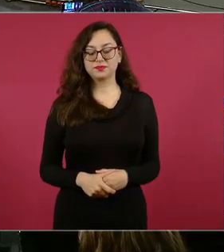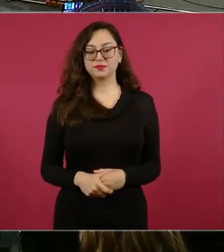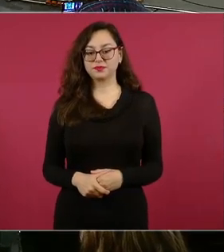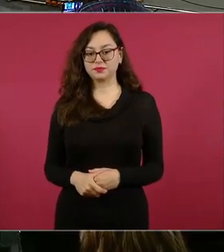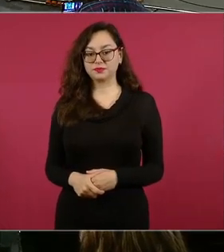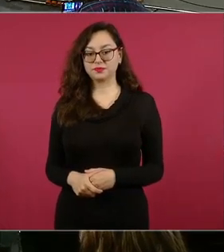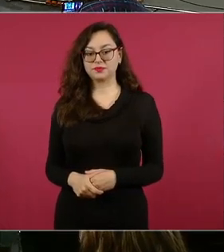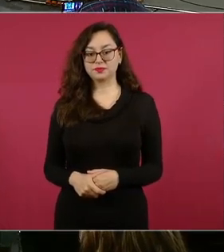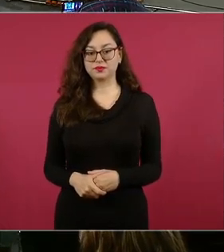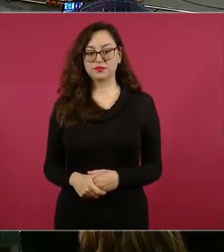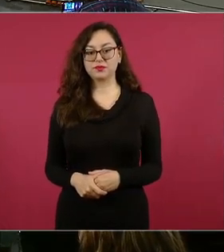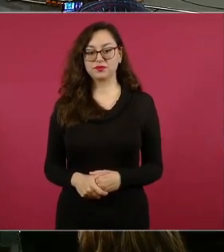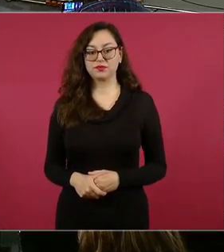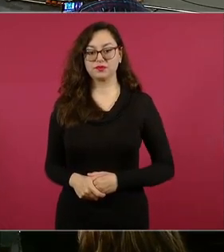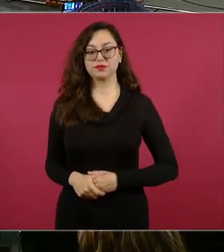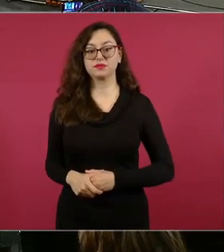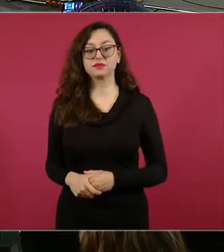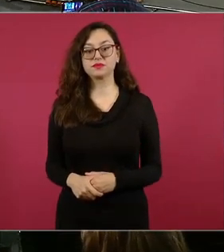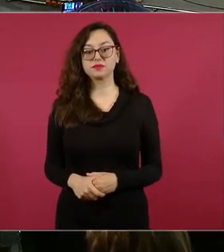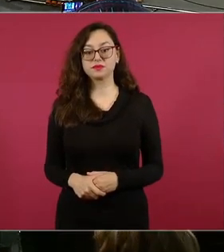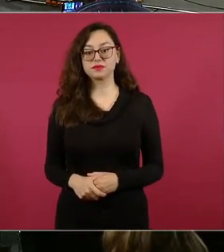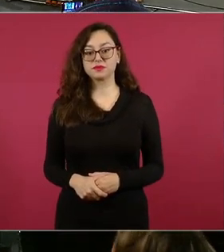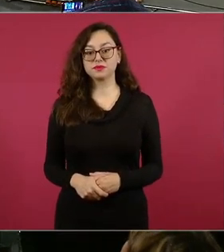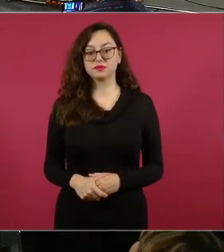Pero van a ver a Claudia.